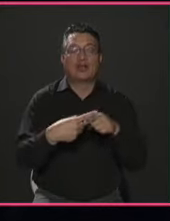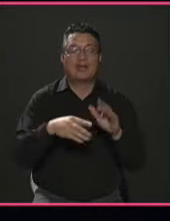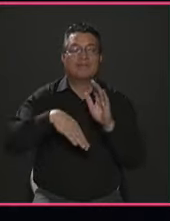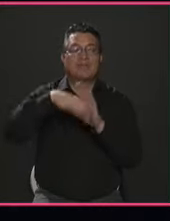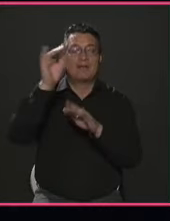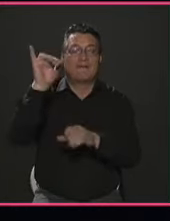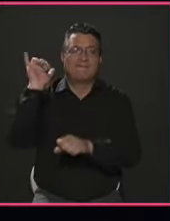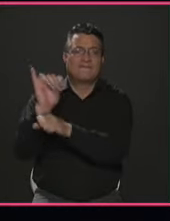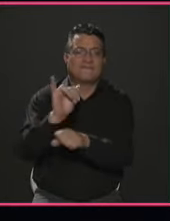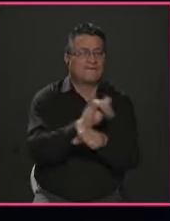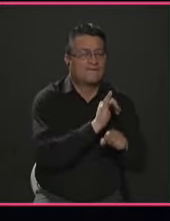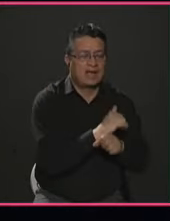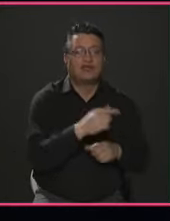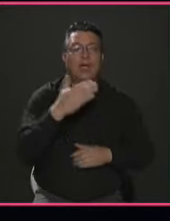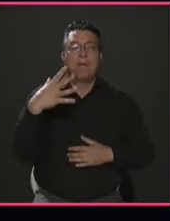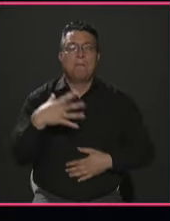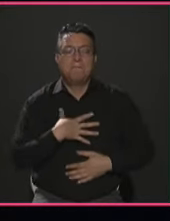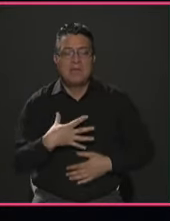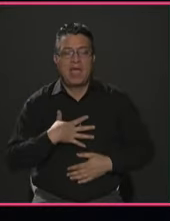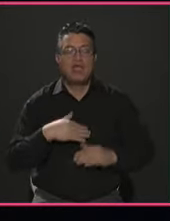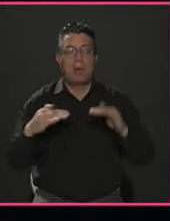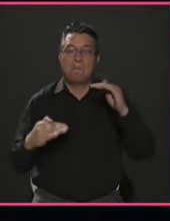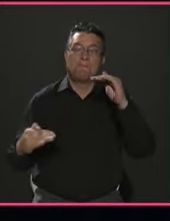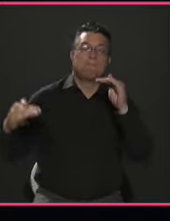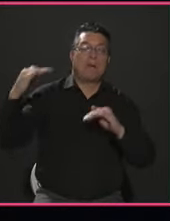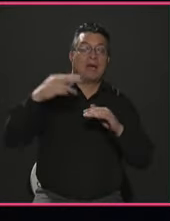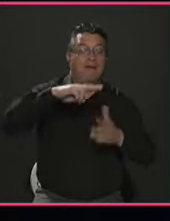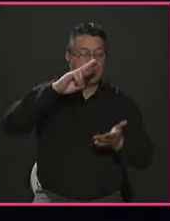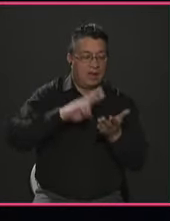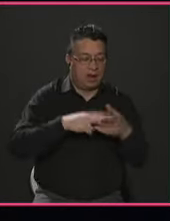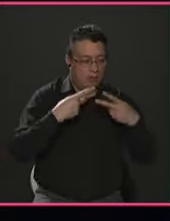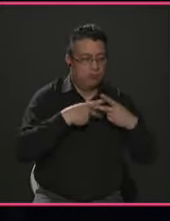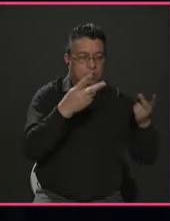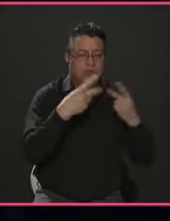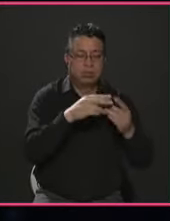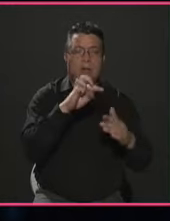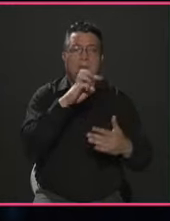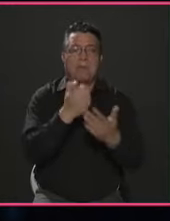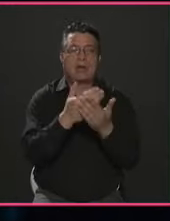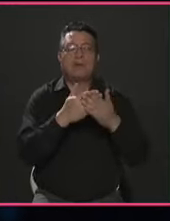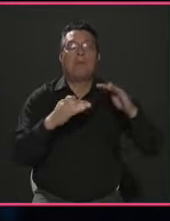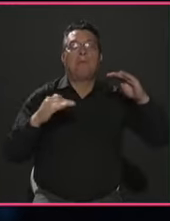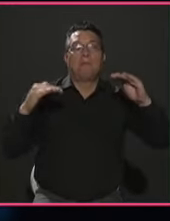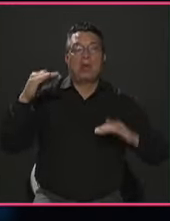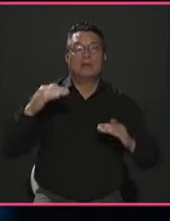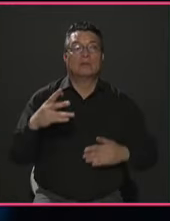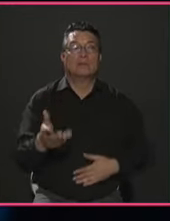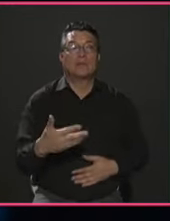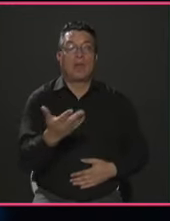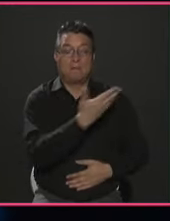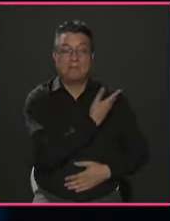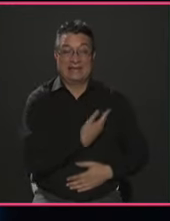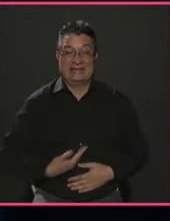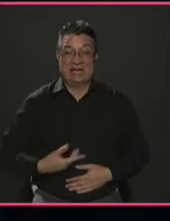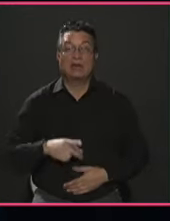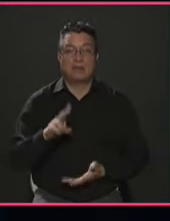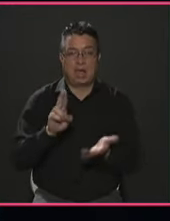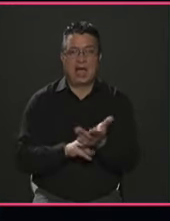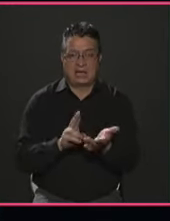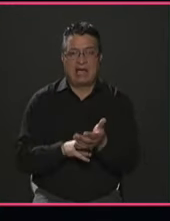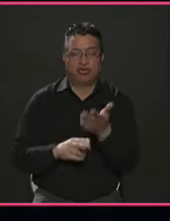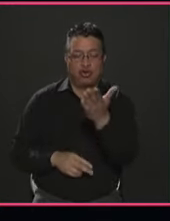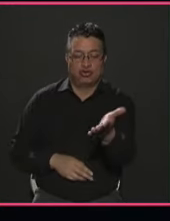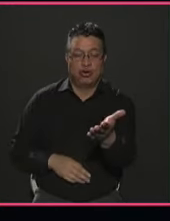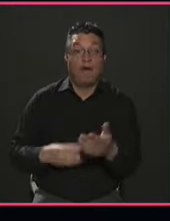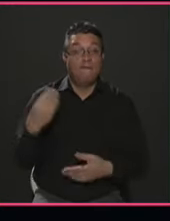falsedad el miedo desplazan a los contenidos verdaderos y a los contenidos pacíficos el presidente tiene razón las